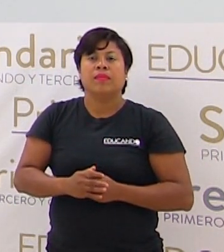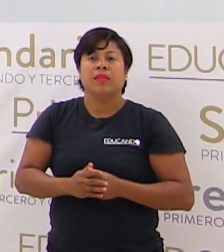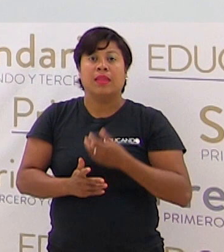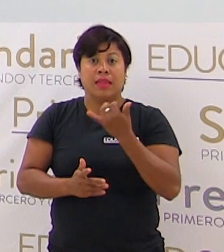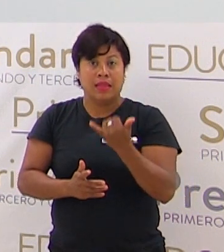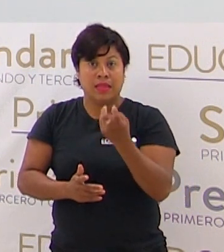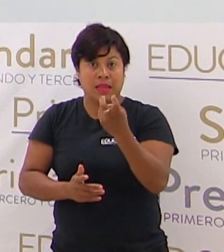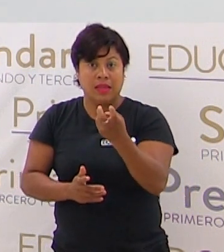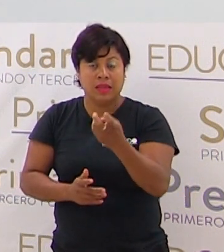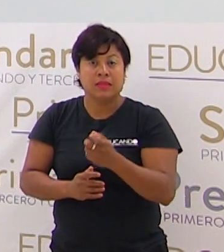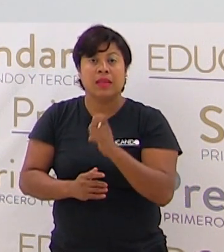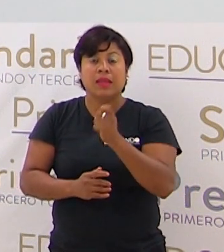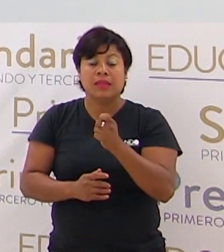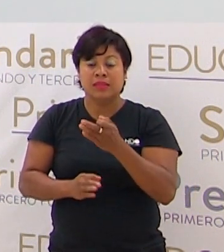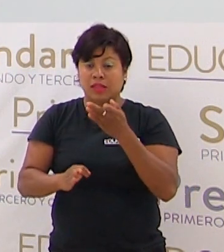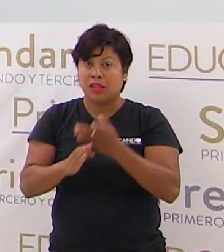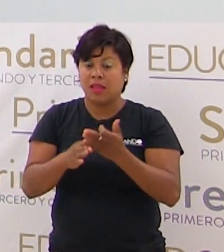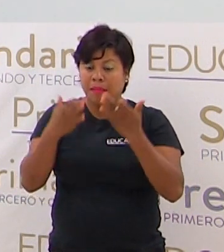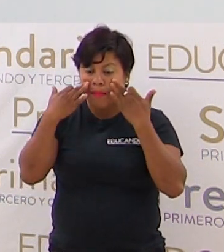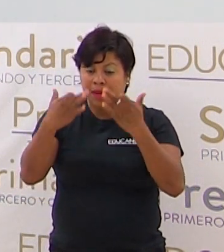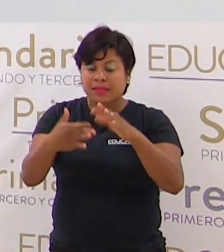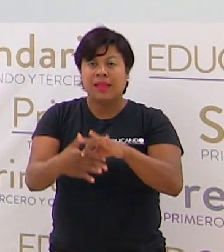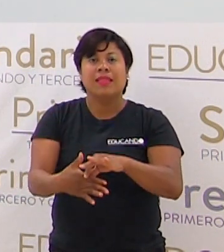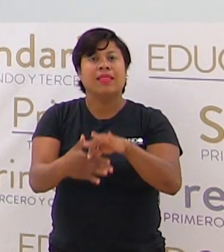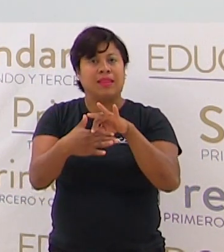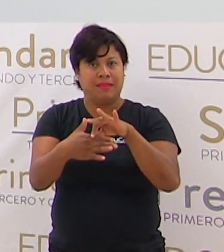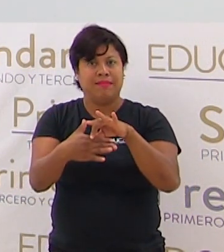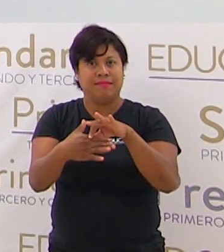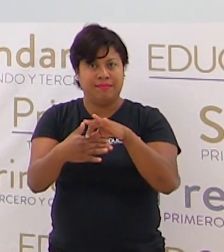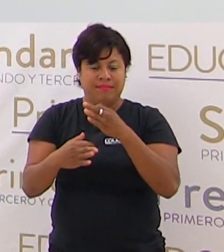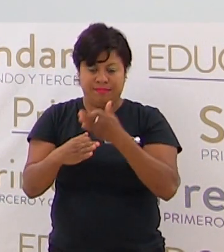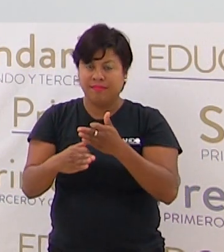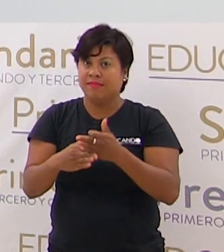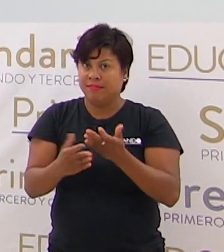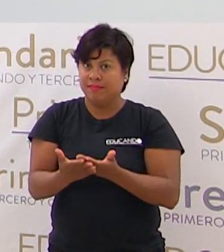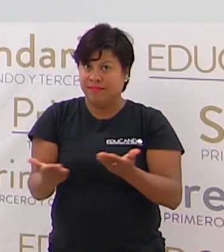Y este sería el presente, ¿bien?